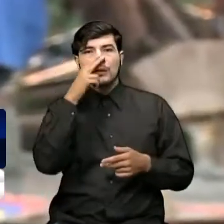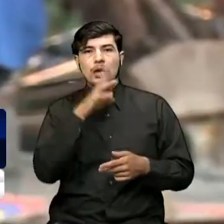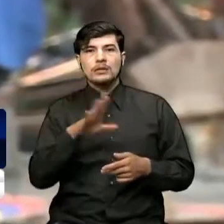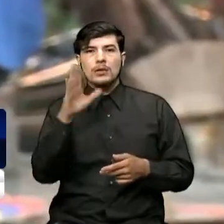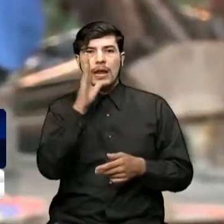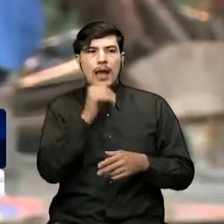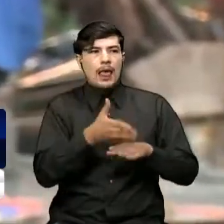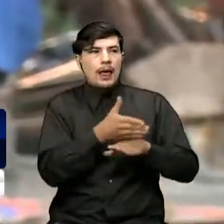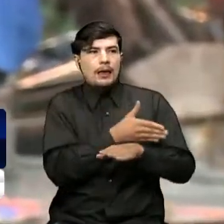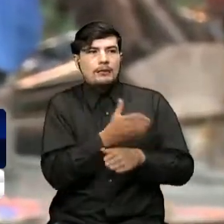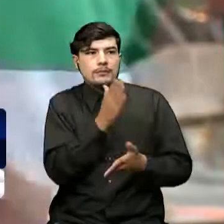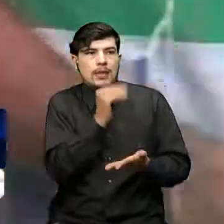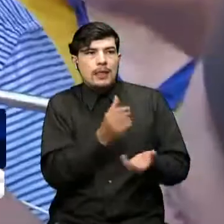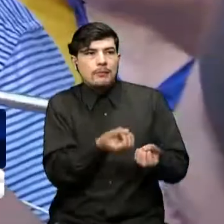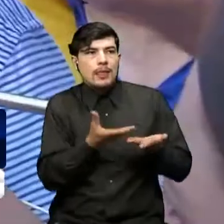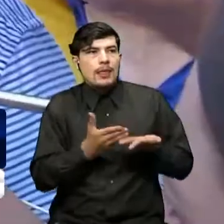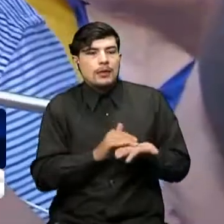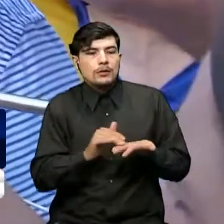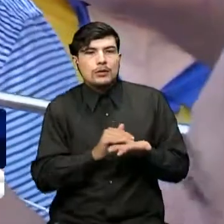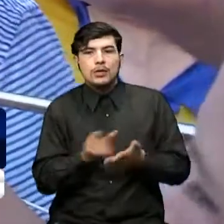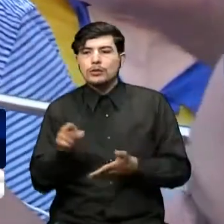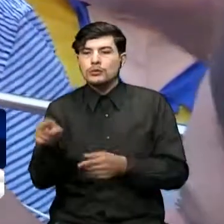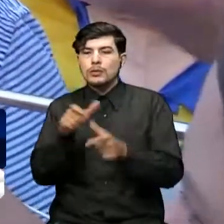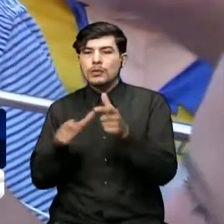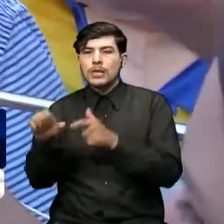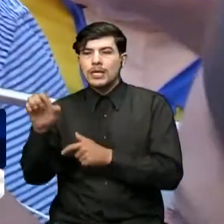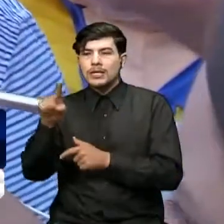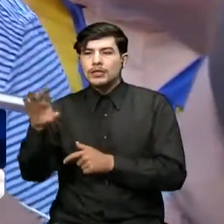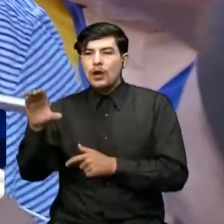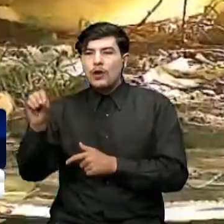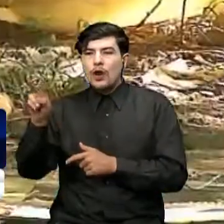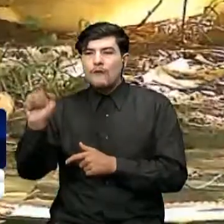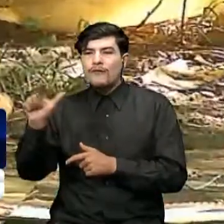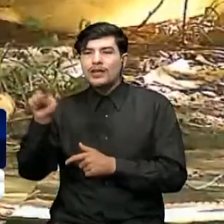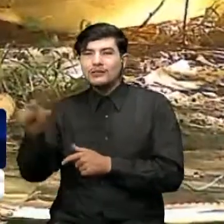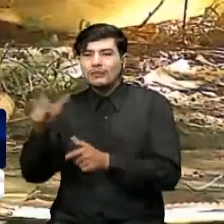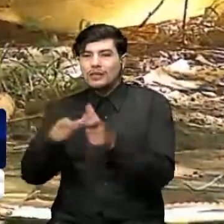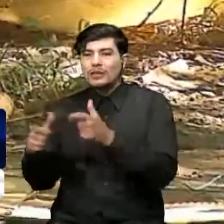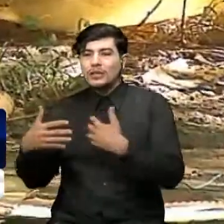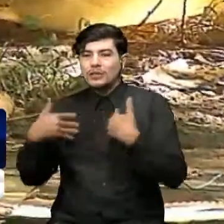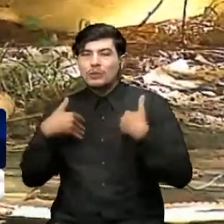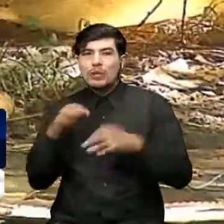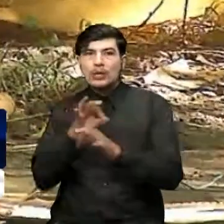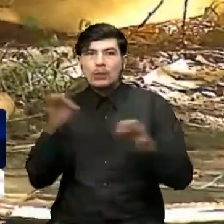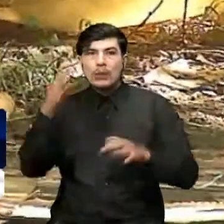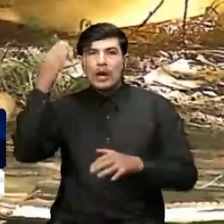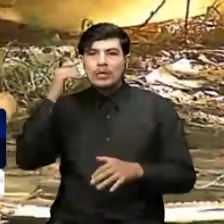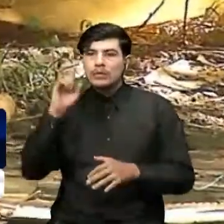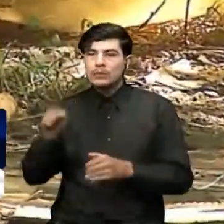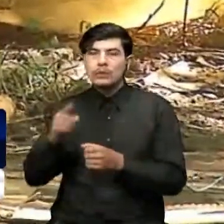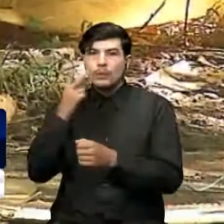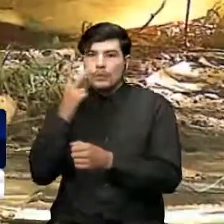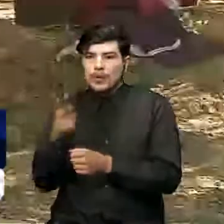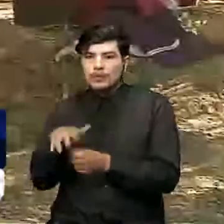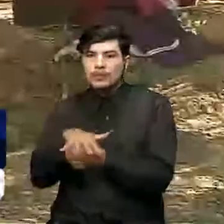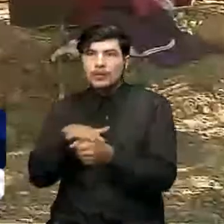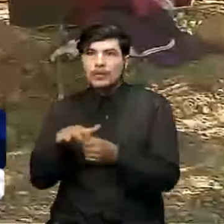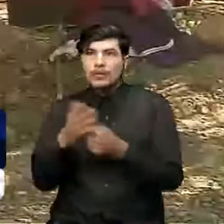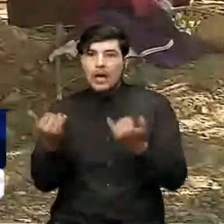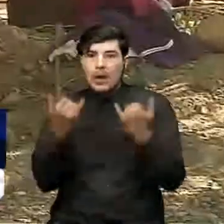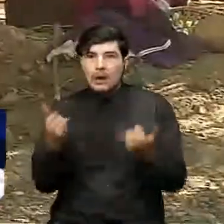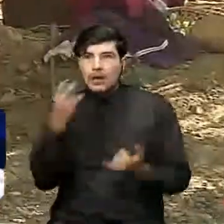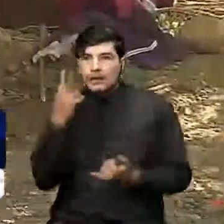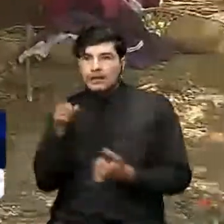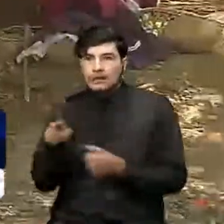para resolver el problema también a la gente el escobal es que allí la gente la escuela está sufriendo nunca habían tenido esa situación y la están viviendo